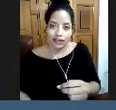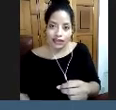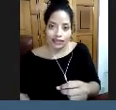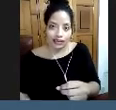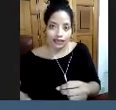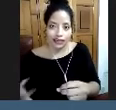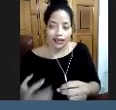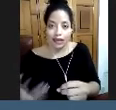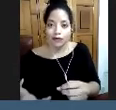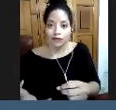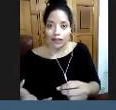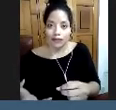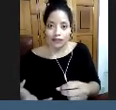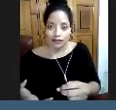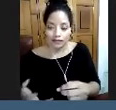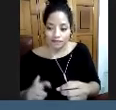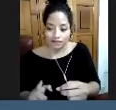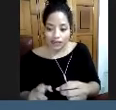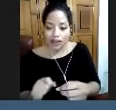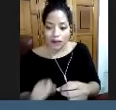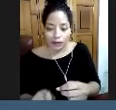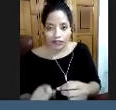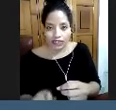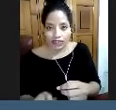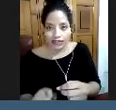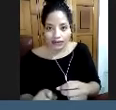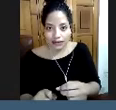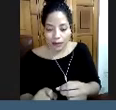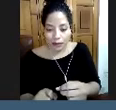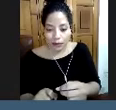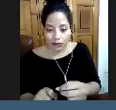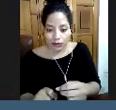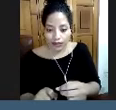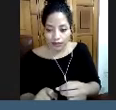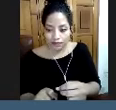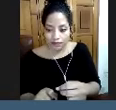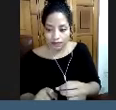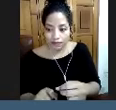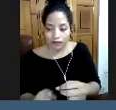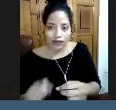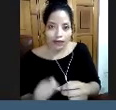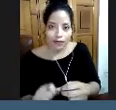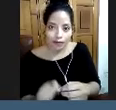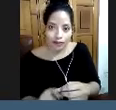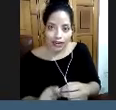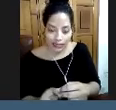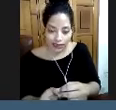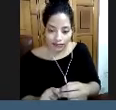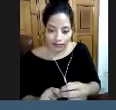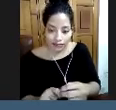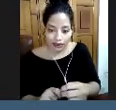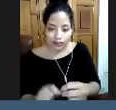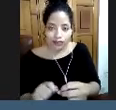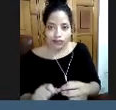niños y a las niñas emocionalmente. Me gustaría hacer esta misma pregunta a la profesora